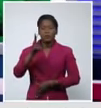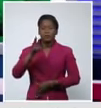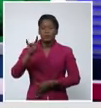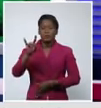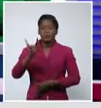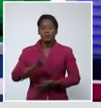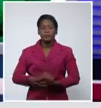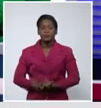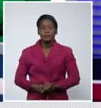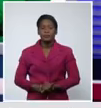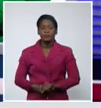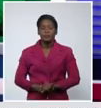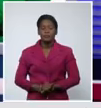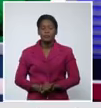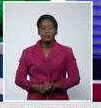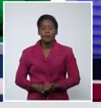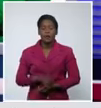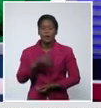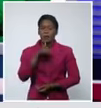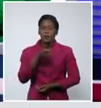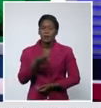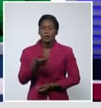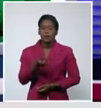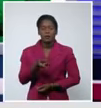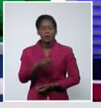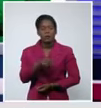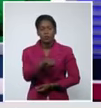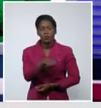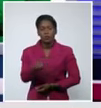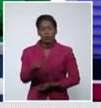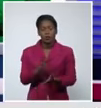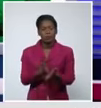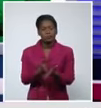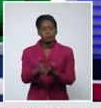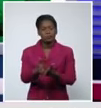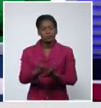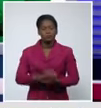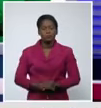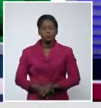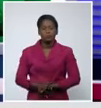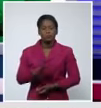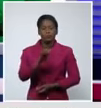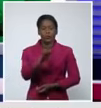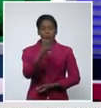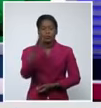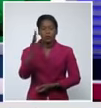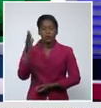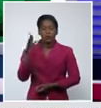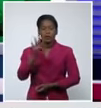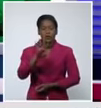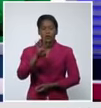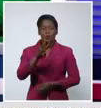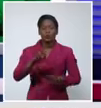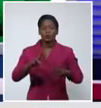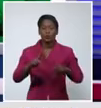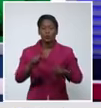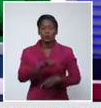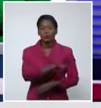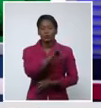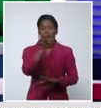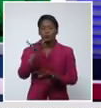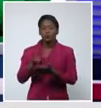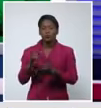Similar al comportamiento de ayer. 2 evacuados y 54 retornados a sus países después del diagnóstico.